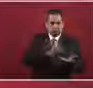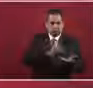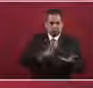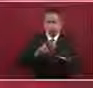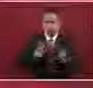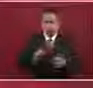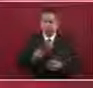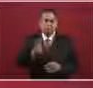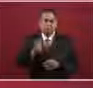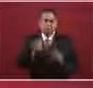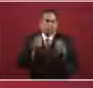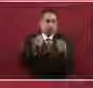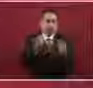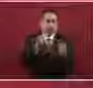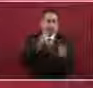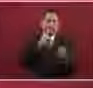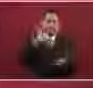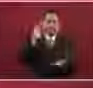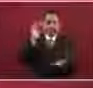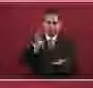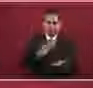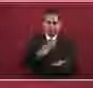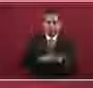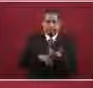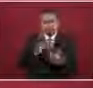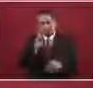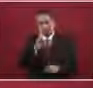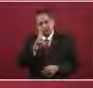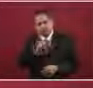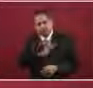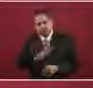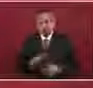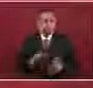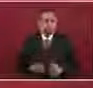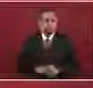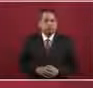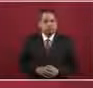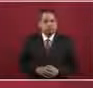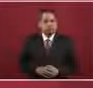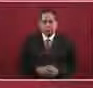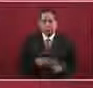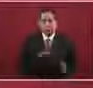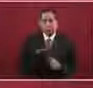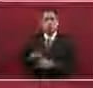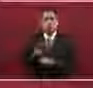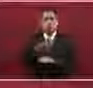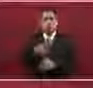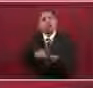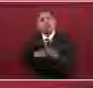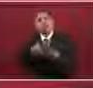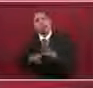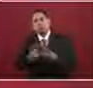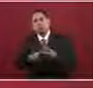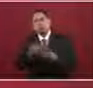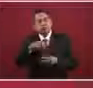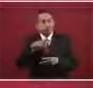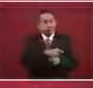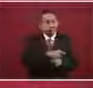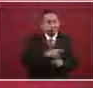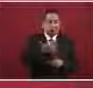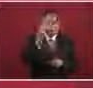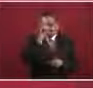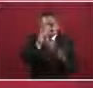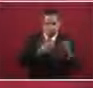reducir el número de legisladores, eso se podría. Acerca de lo del Consejo de